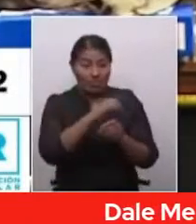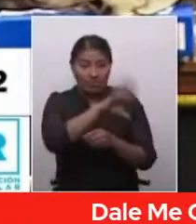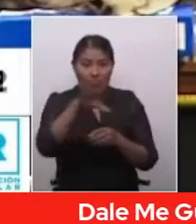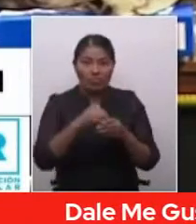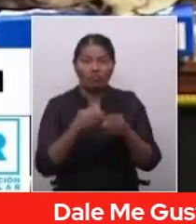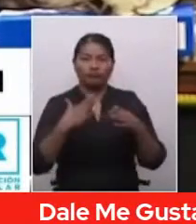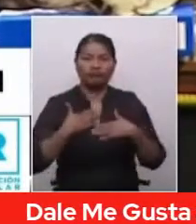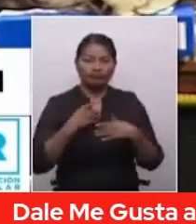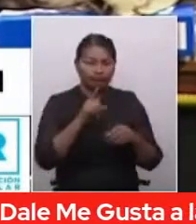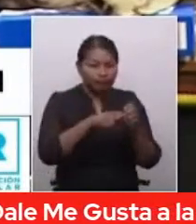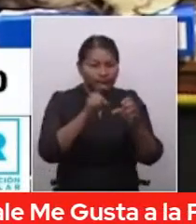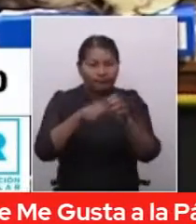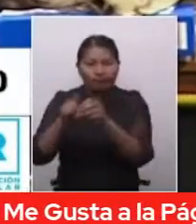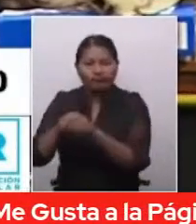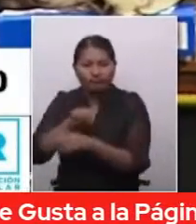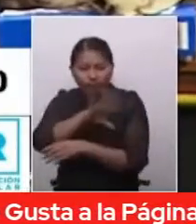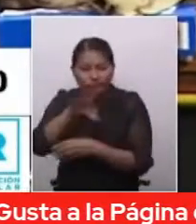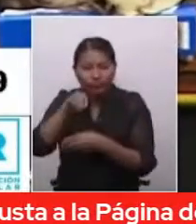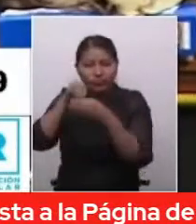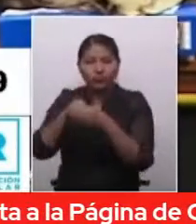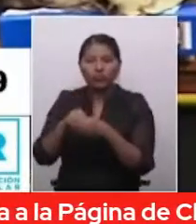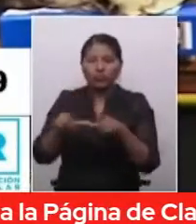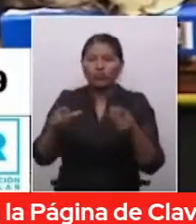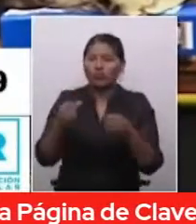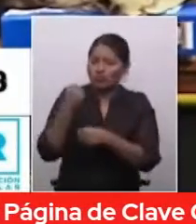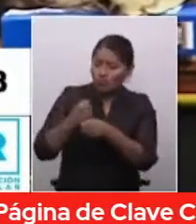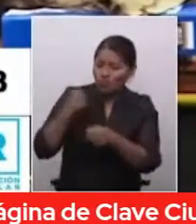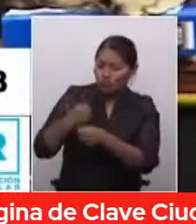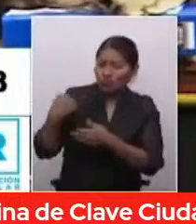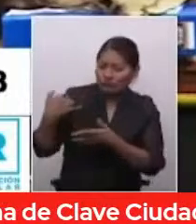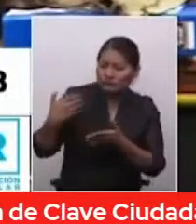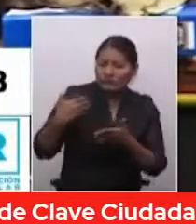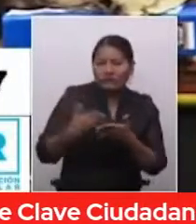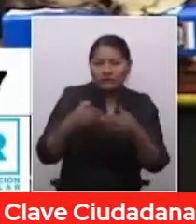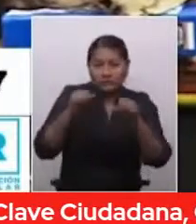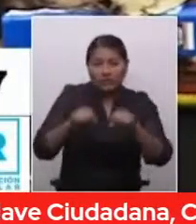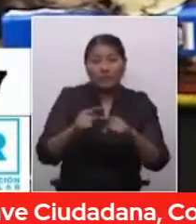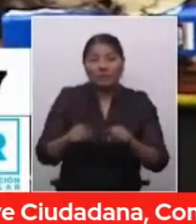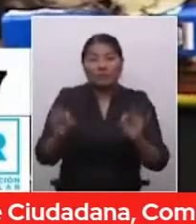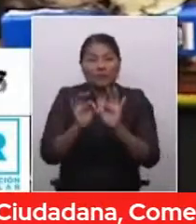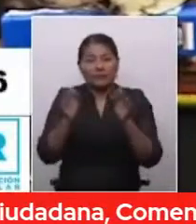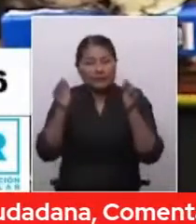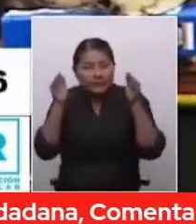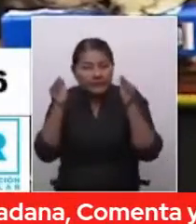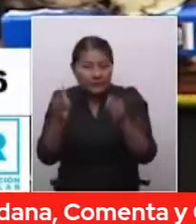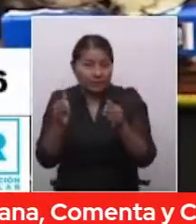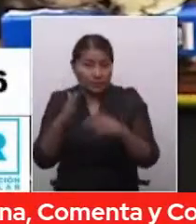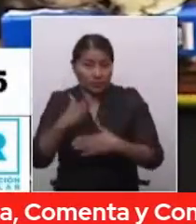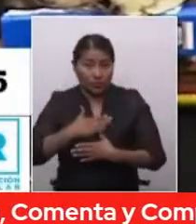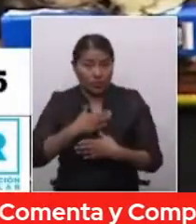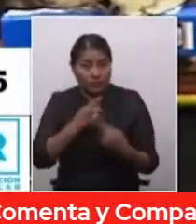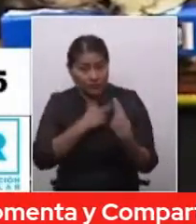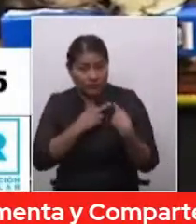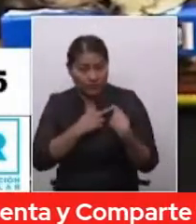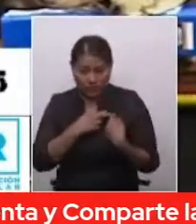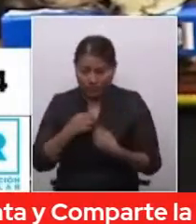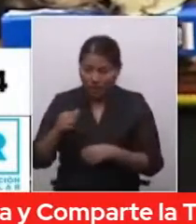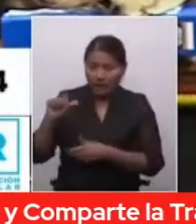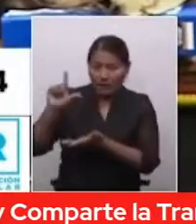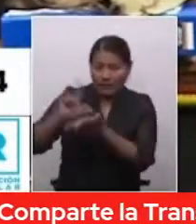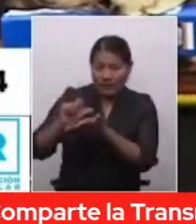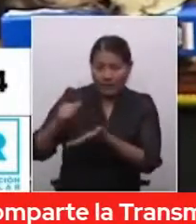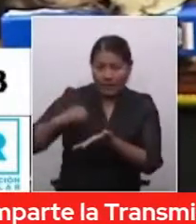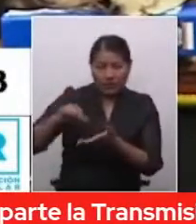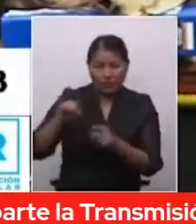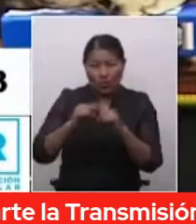alcalde. Tenemos mucho por hacer, pero voy a dedicarme, y reitero, como alcalde, ¿no?, de los cerros,